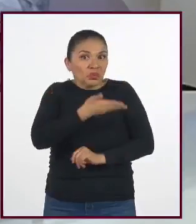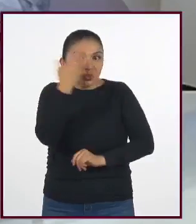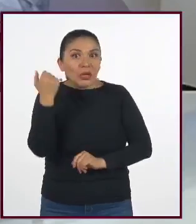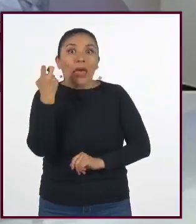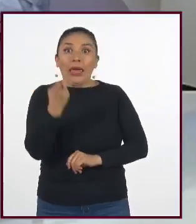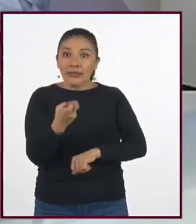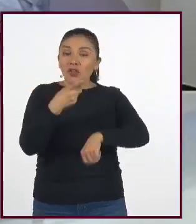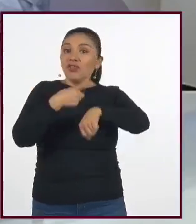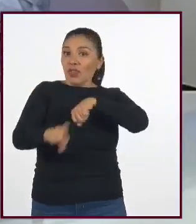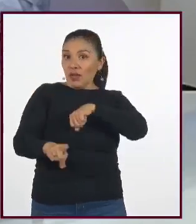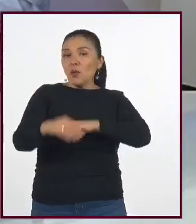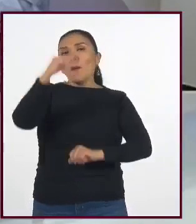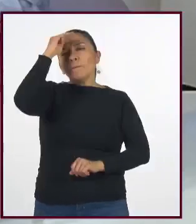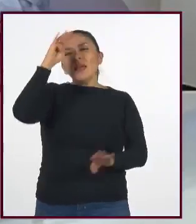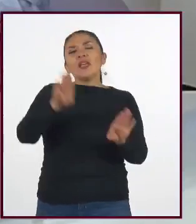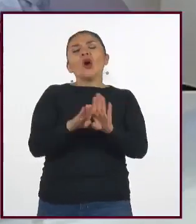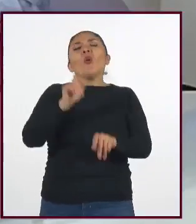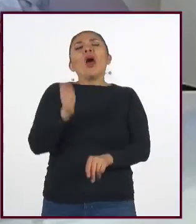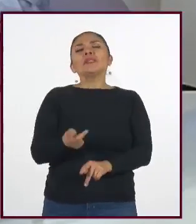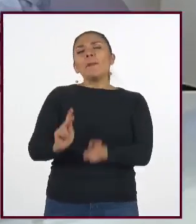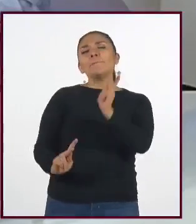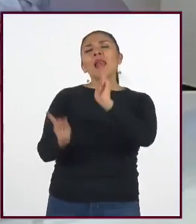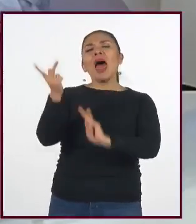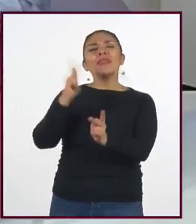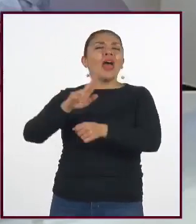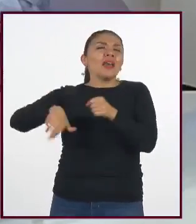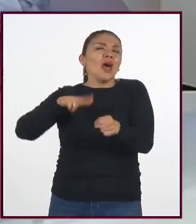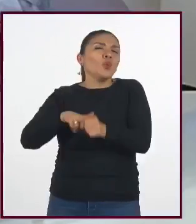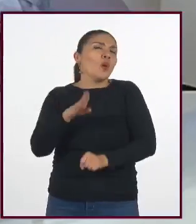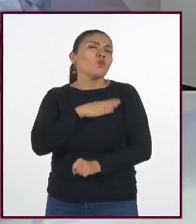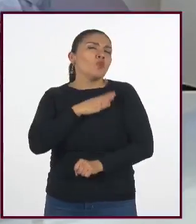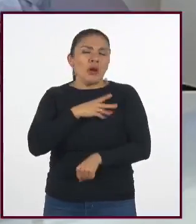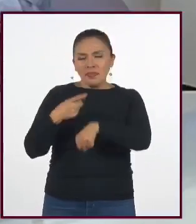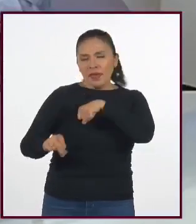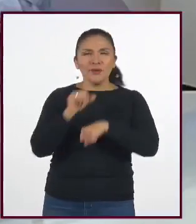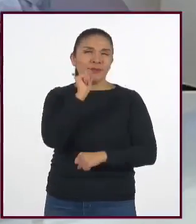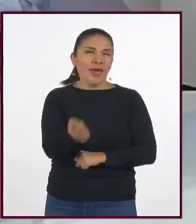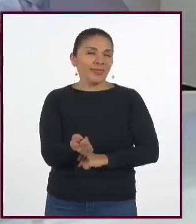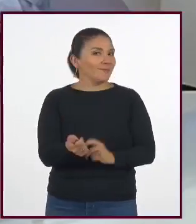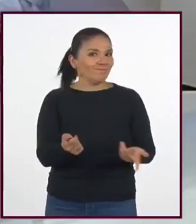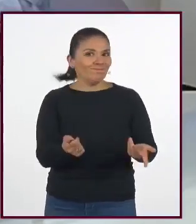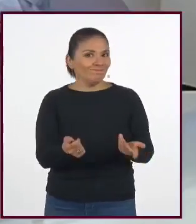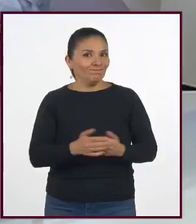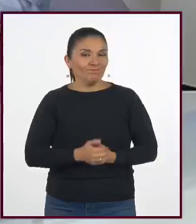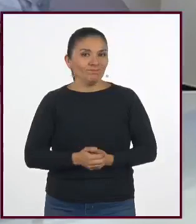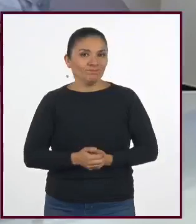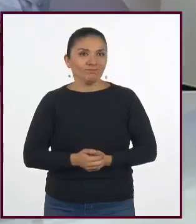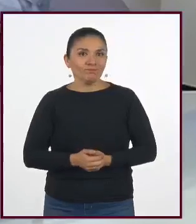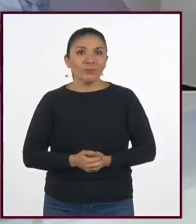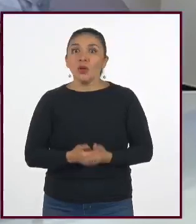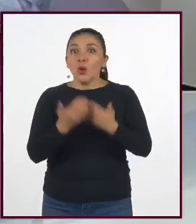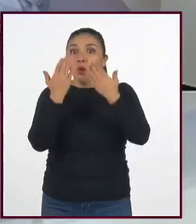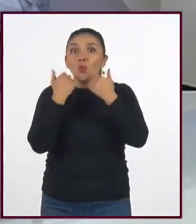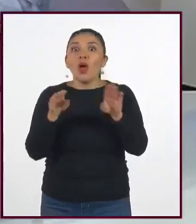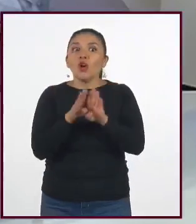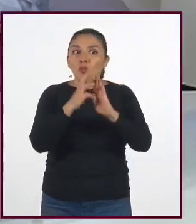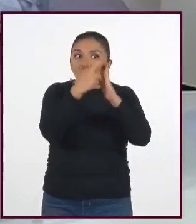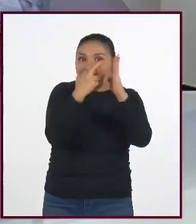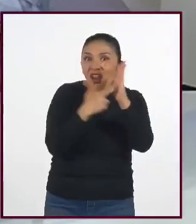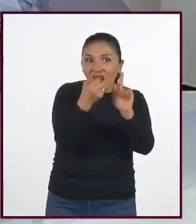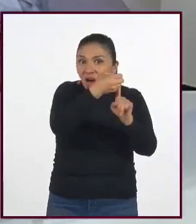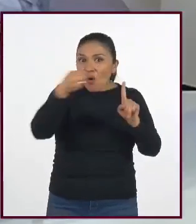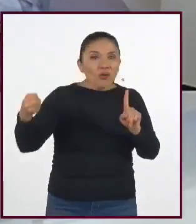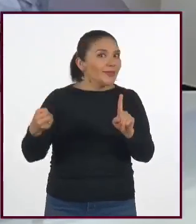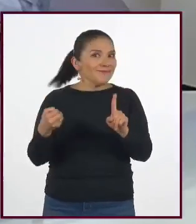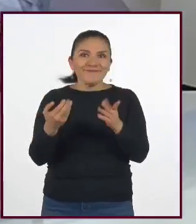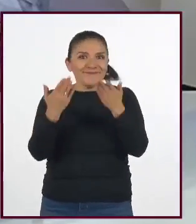una creencia que como es una planta, es natural y no causa algún efecto. ¿Hay alguna regulación? Y no hay una regulación. No hay regulación, que eso es